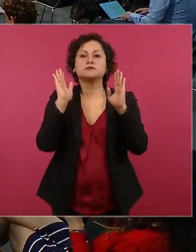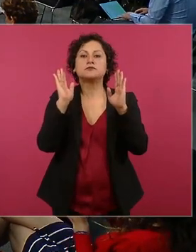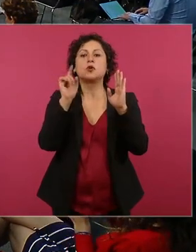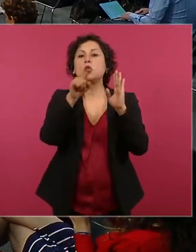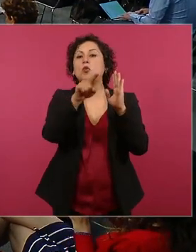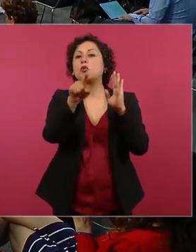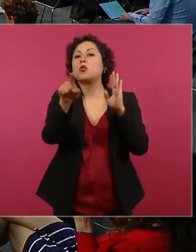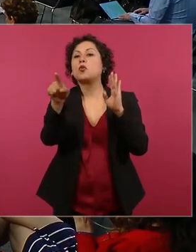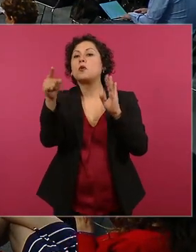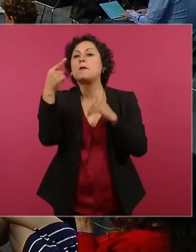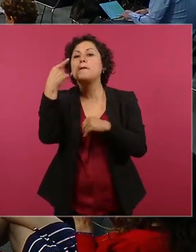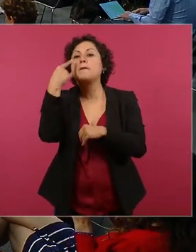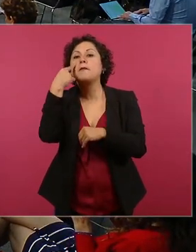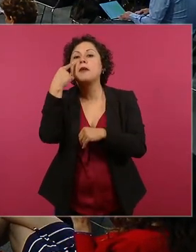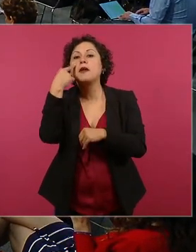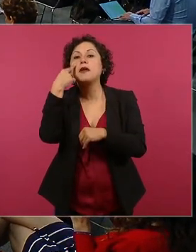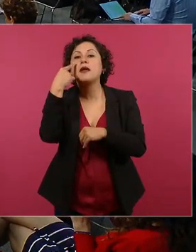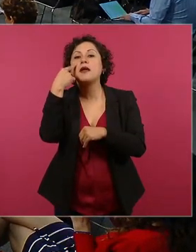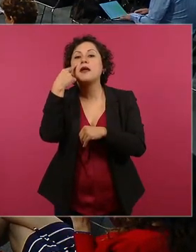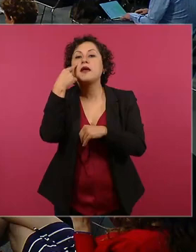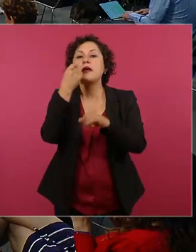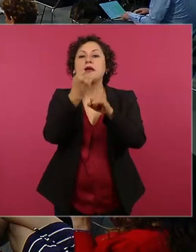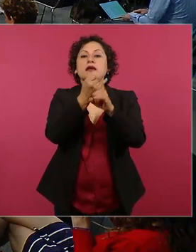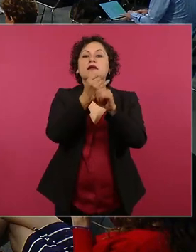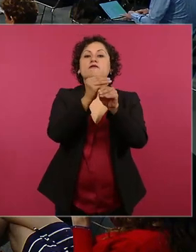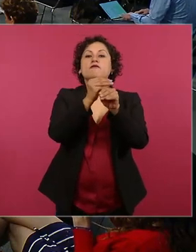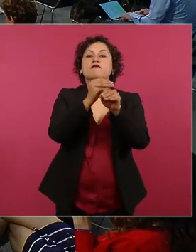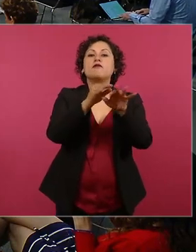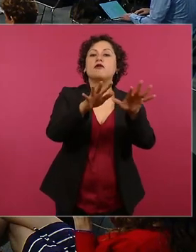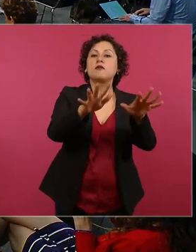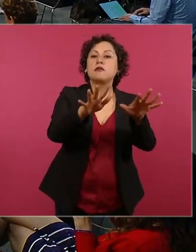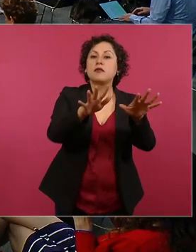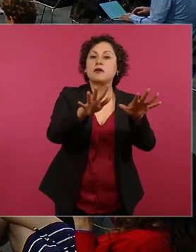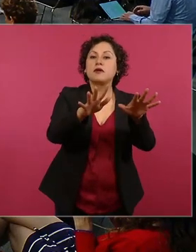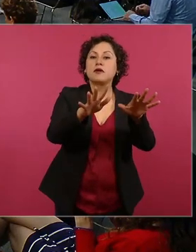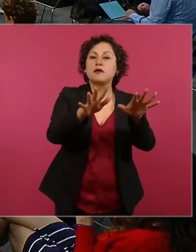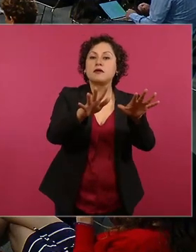distingan lo informativo